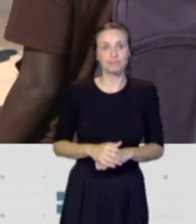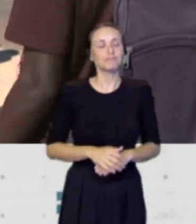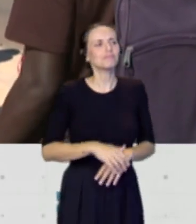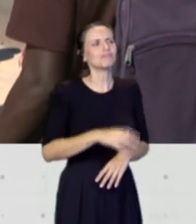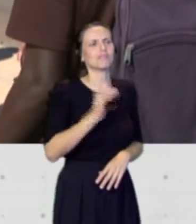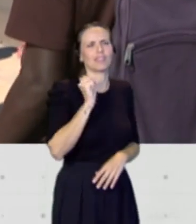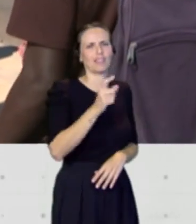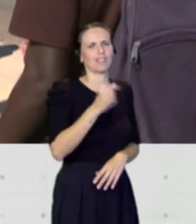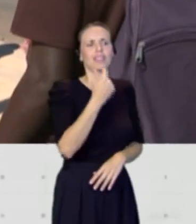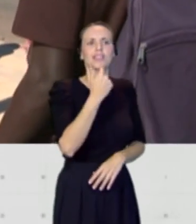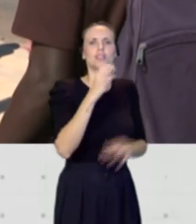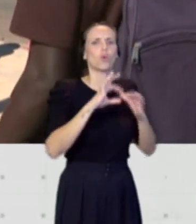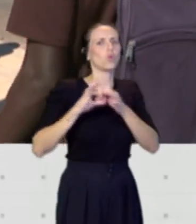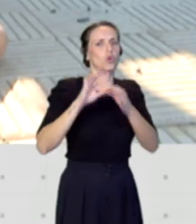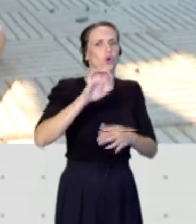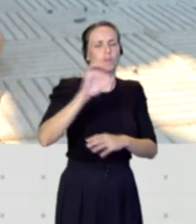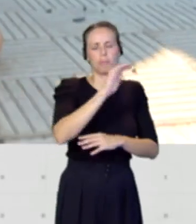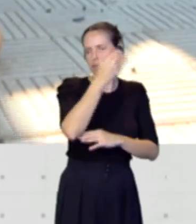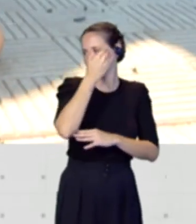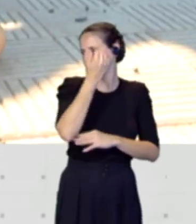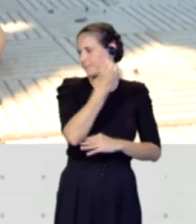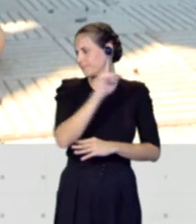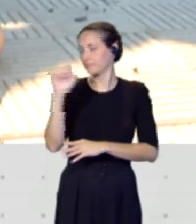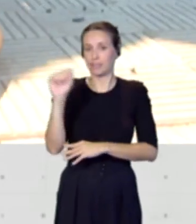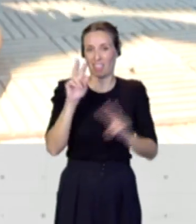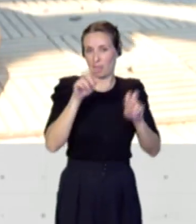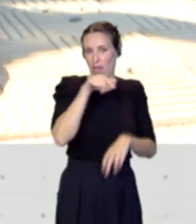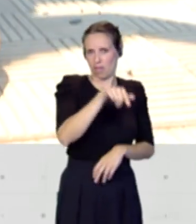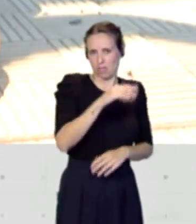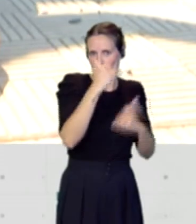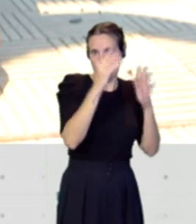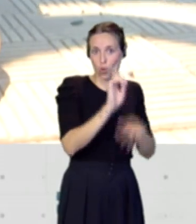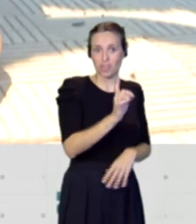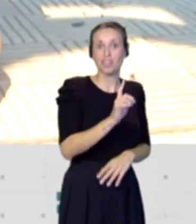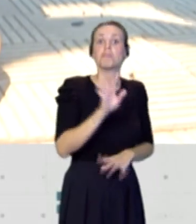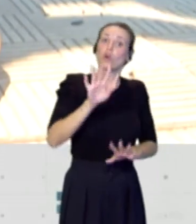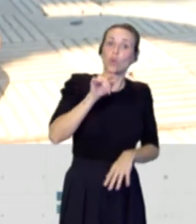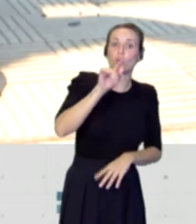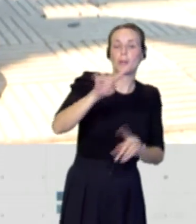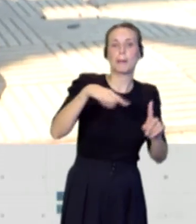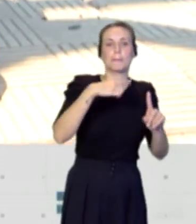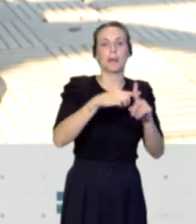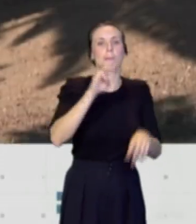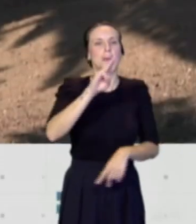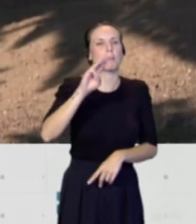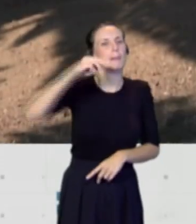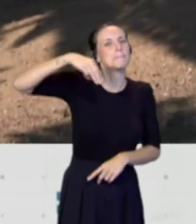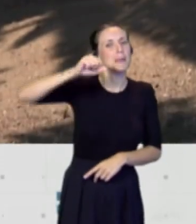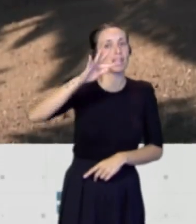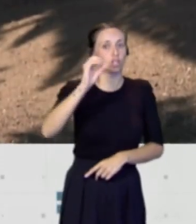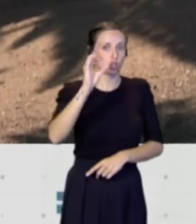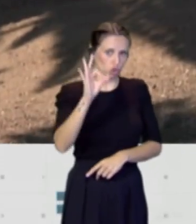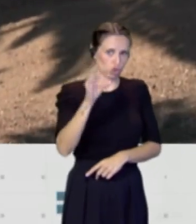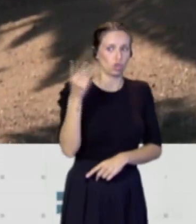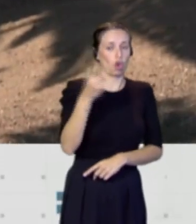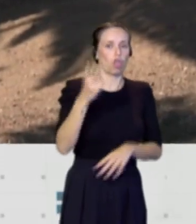mirar para otro lado, de no atender a este asunto. Tanto usted como el eurodiputado popular Gabriel Mato se han pronunciado a favor